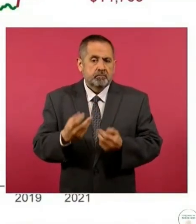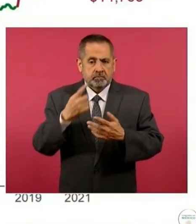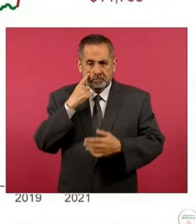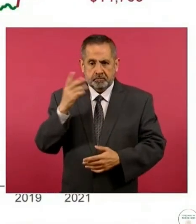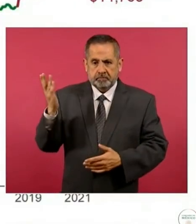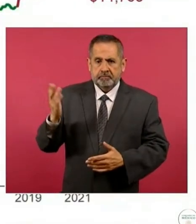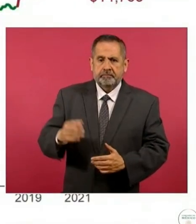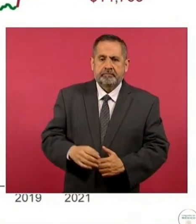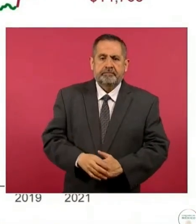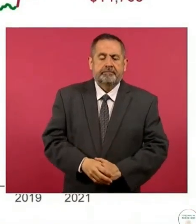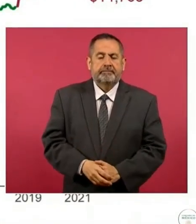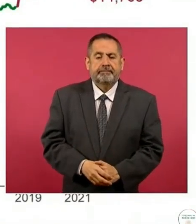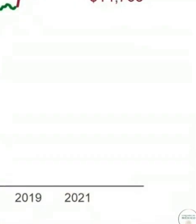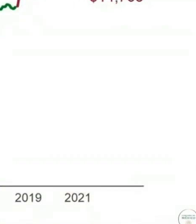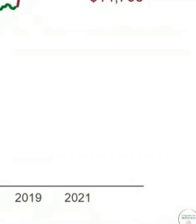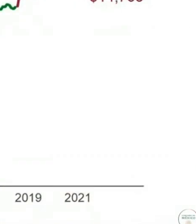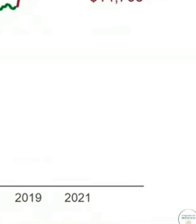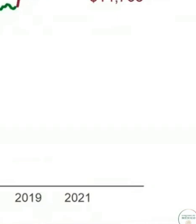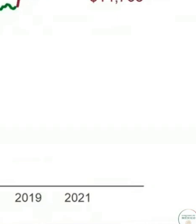en el Seguro Social.